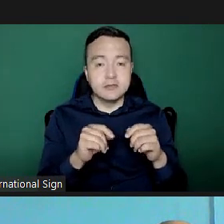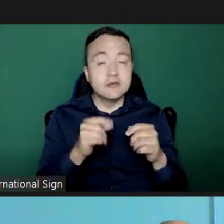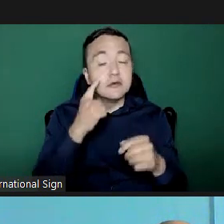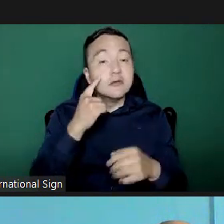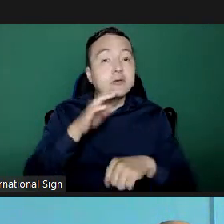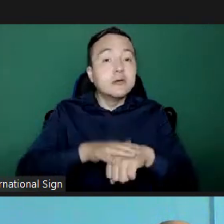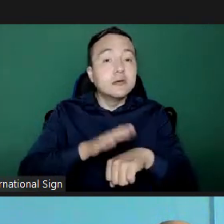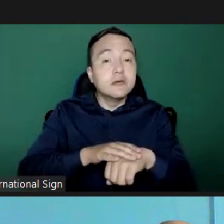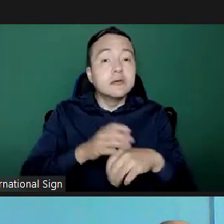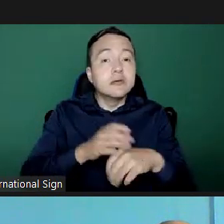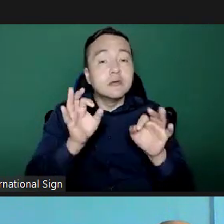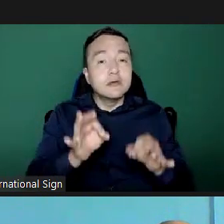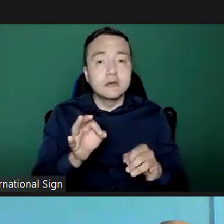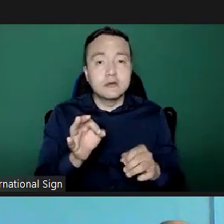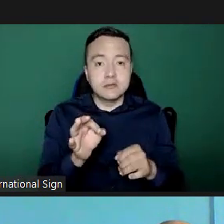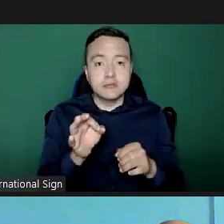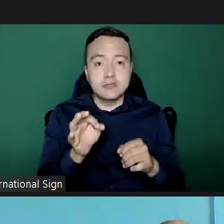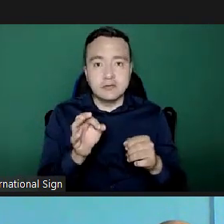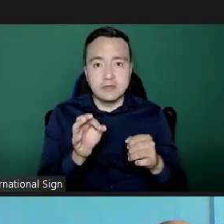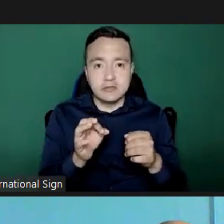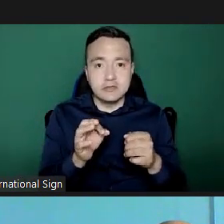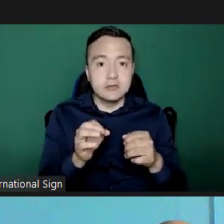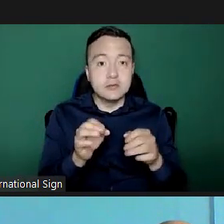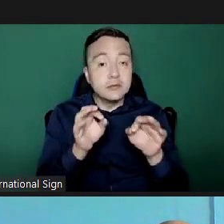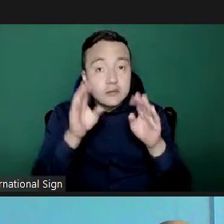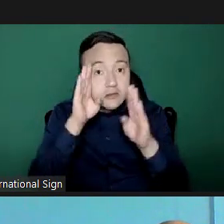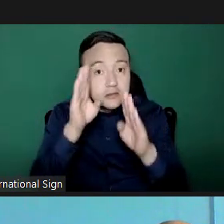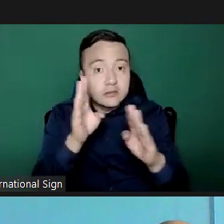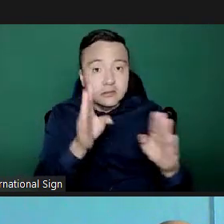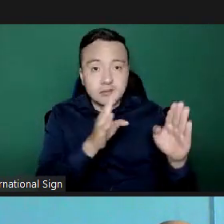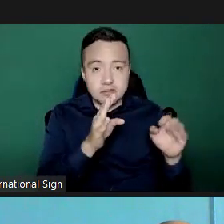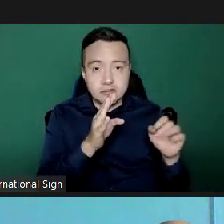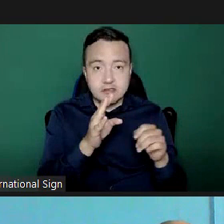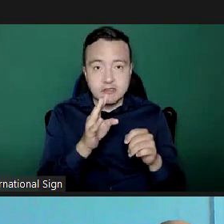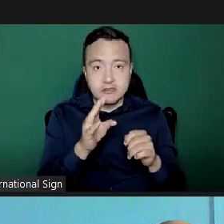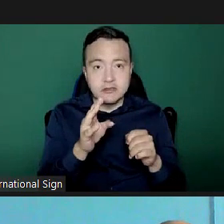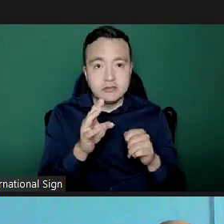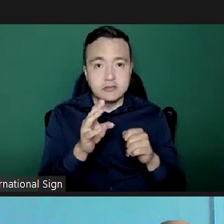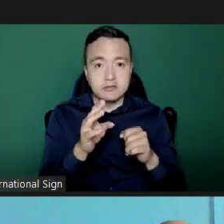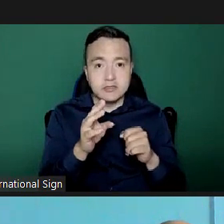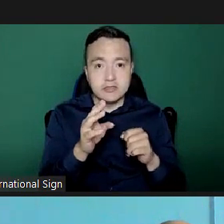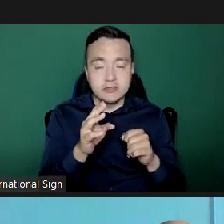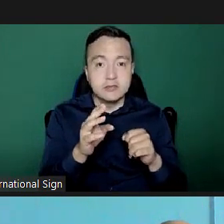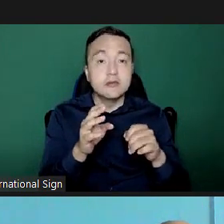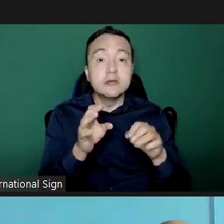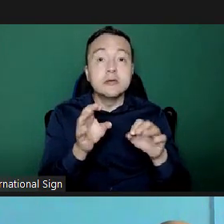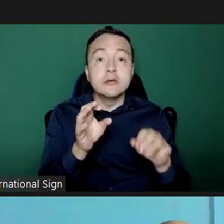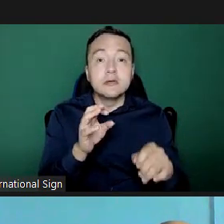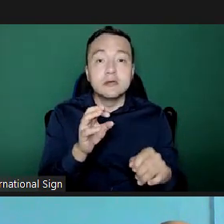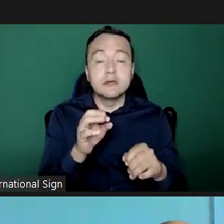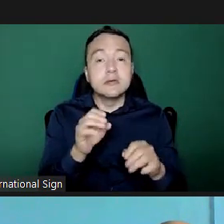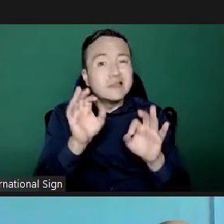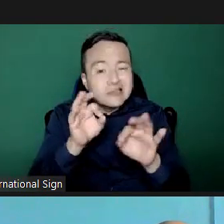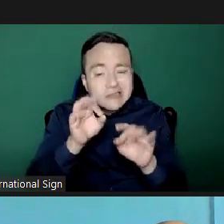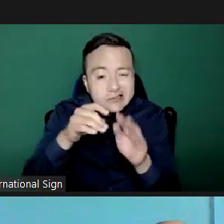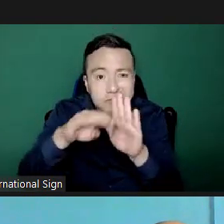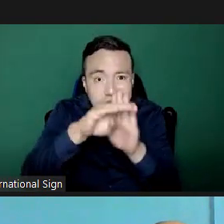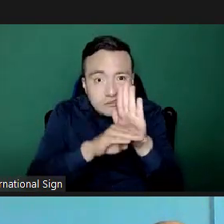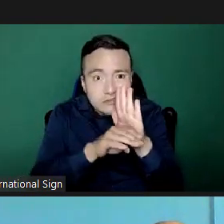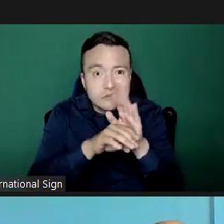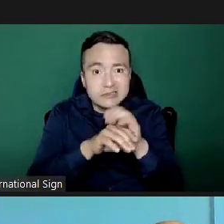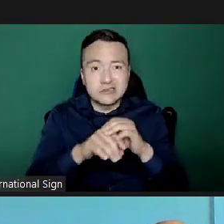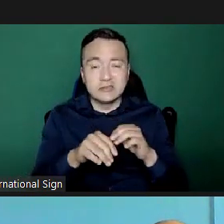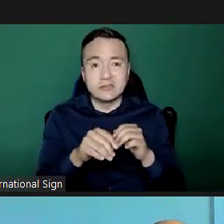tratando de enfrentar esos temas, de modo que se establecieron programas específicos, se fortalecieron otros